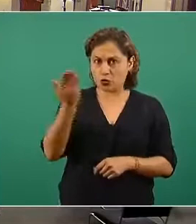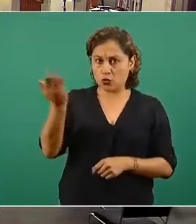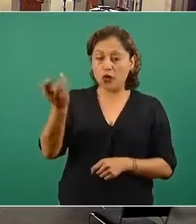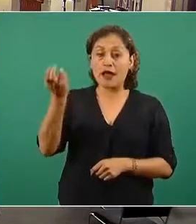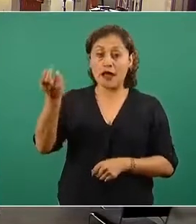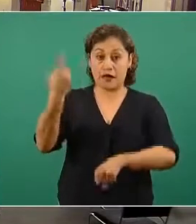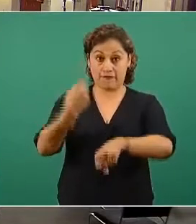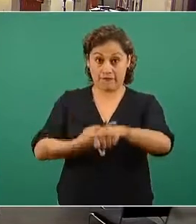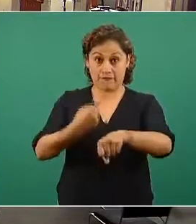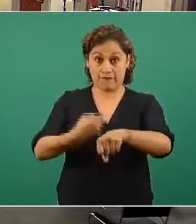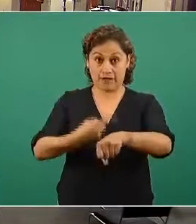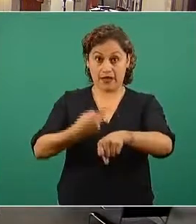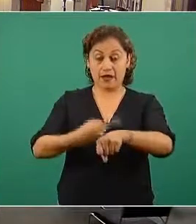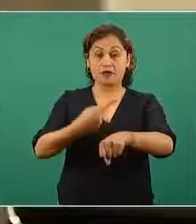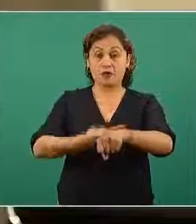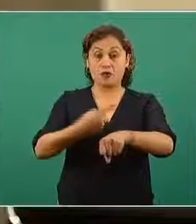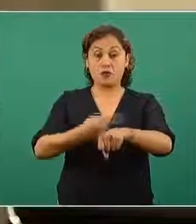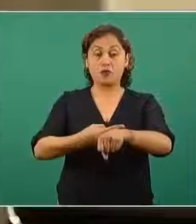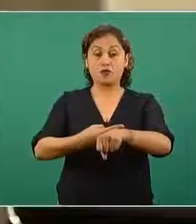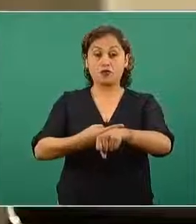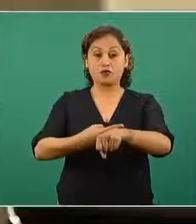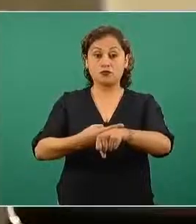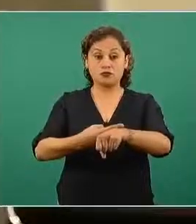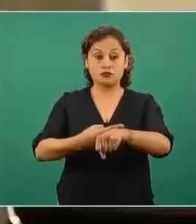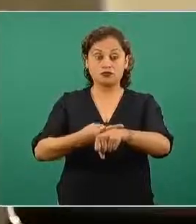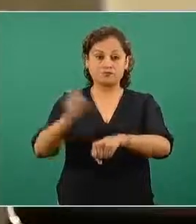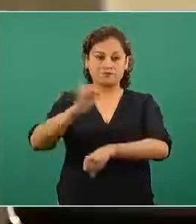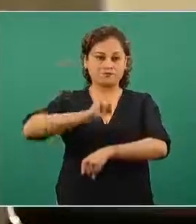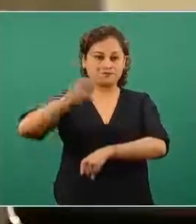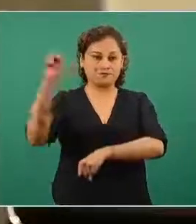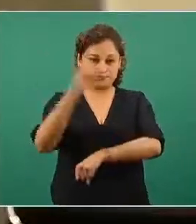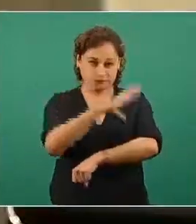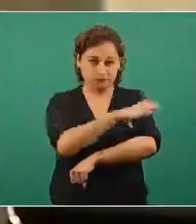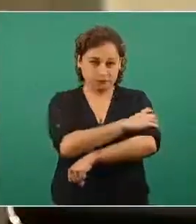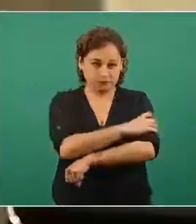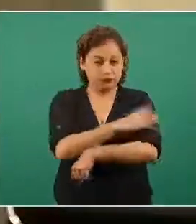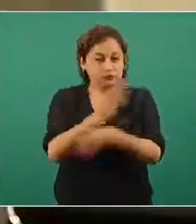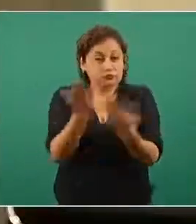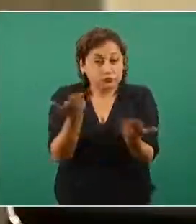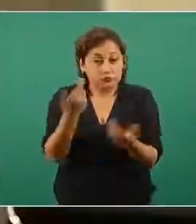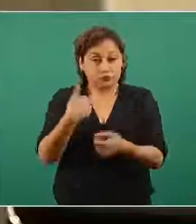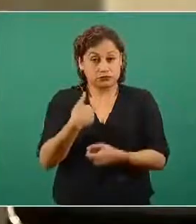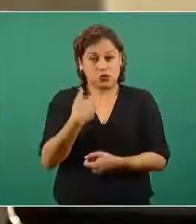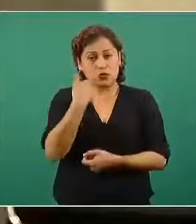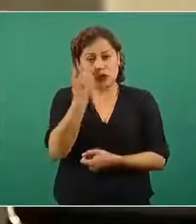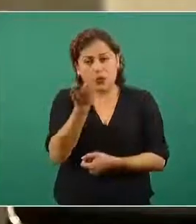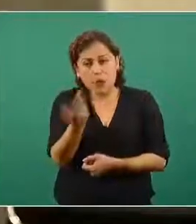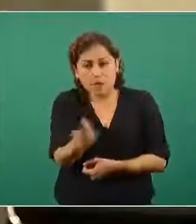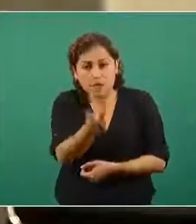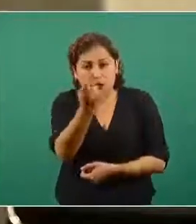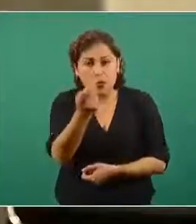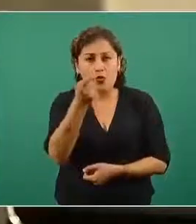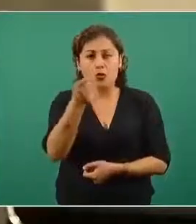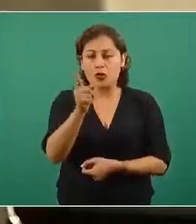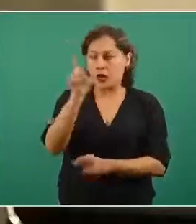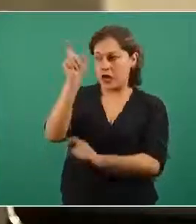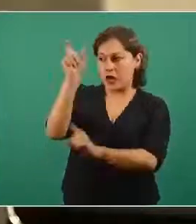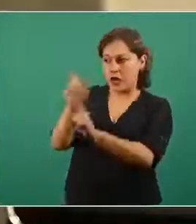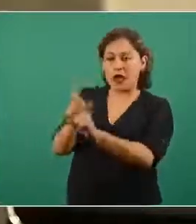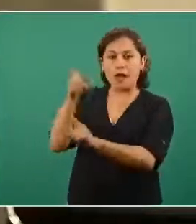hipertensión, me parece, ¿no? Entonces, ¿qué tratamiento es el recomendado o el que se podría seguir, el que este grupo de expertos estaría